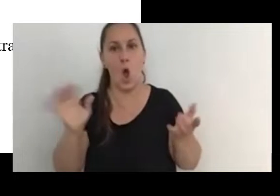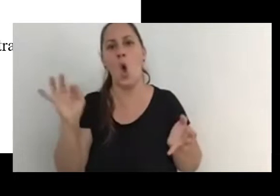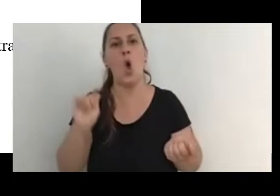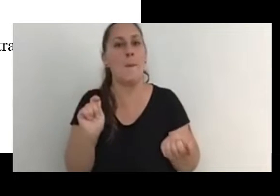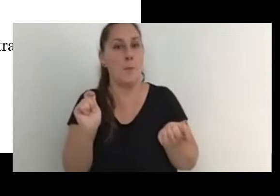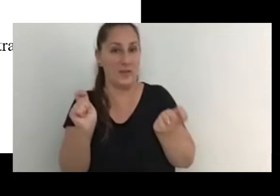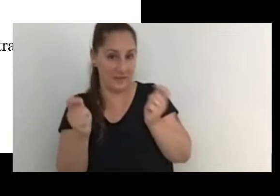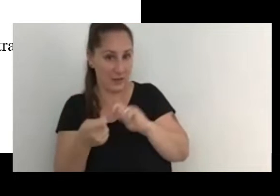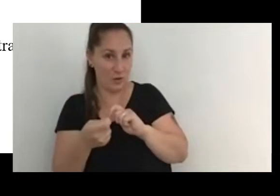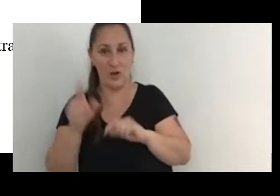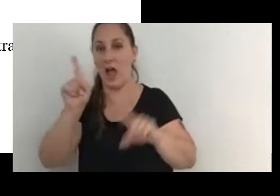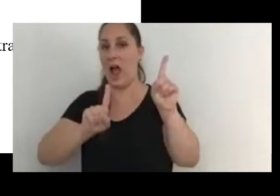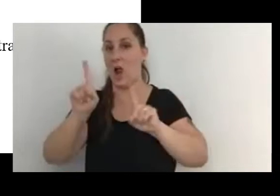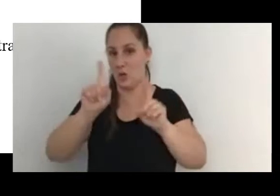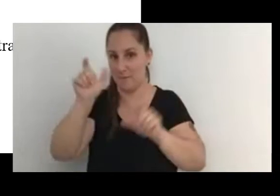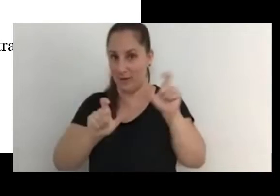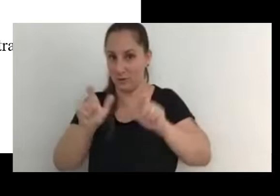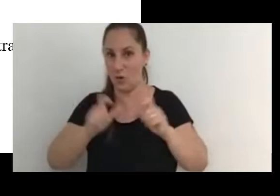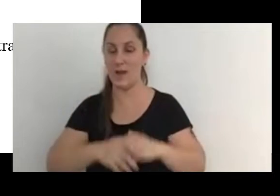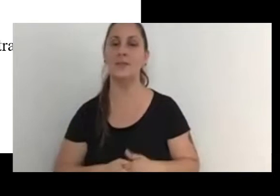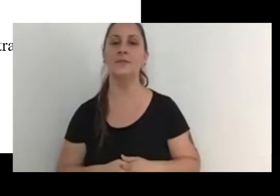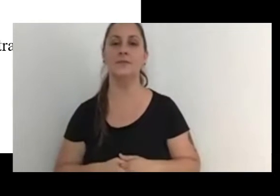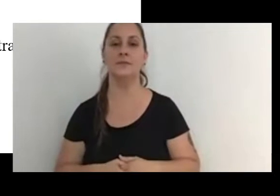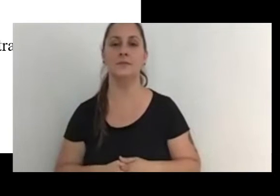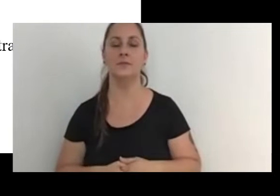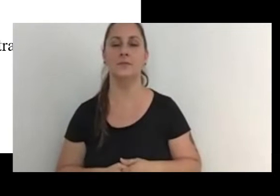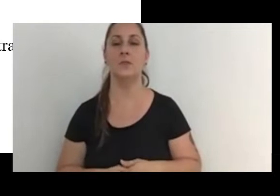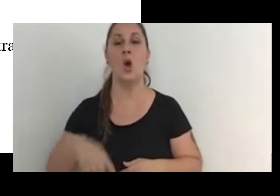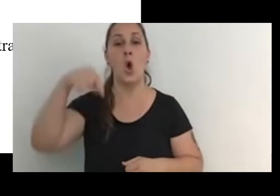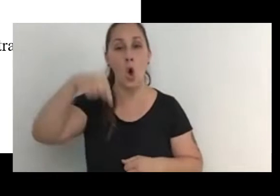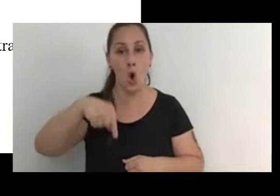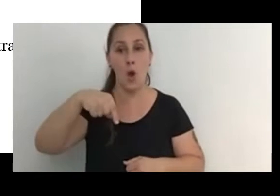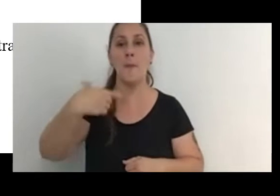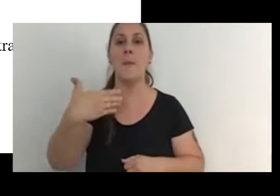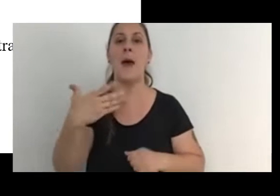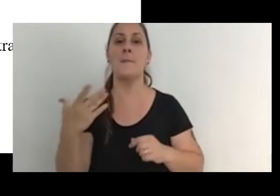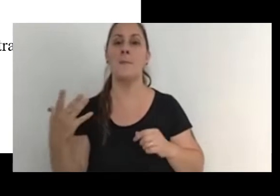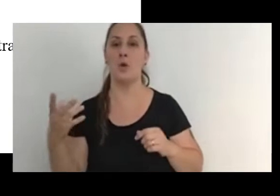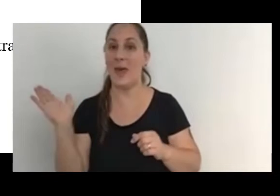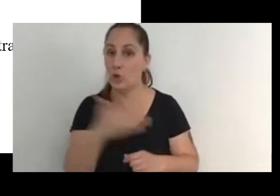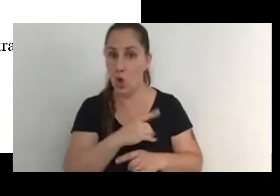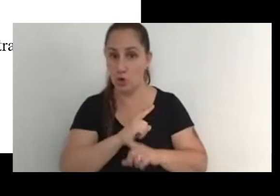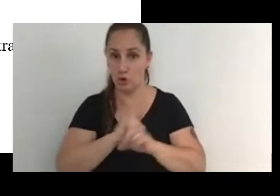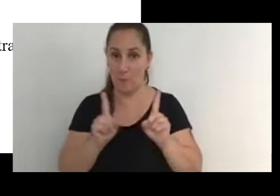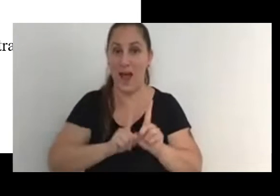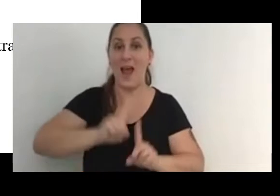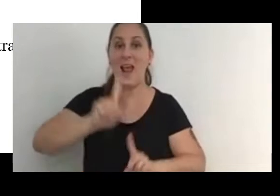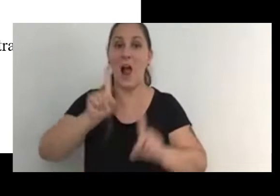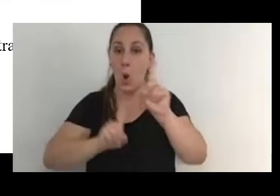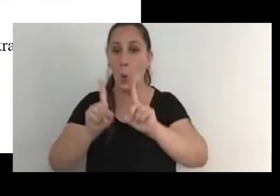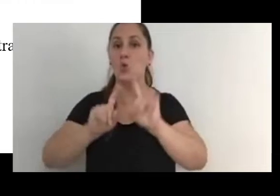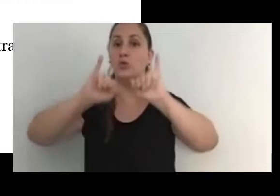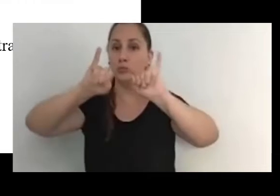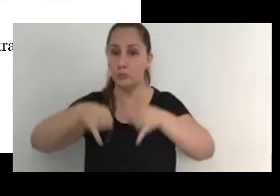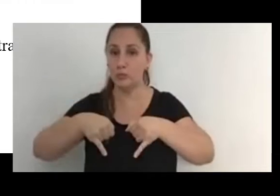dicen algunos doctrinarios, hoy para el que se adhiera, no es para todos, para el que se adhiera a este